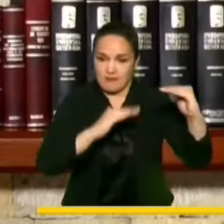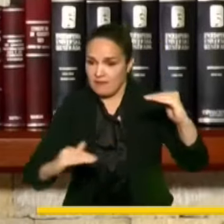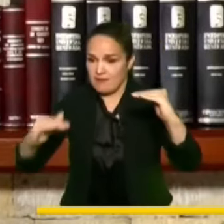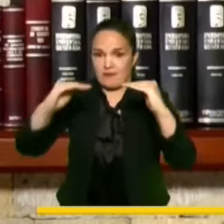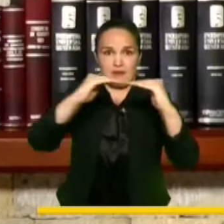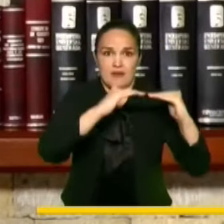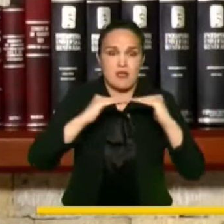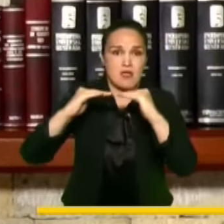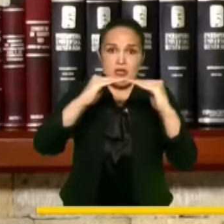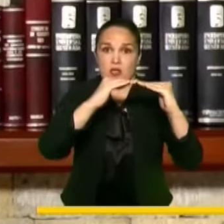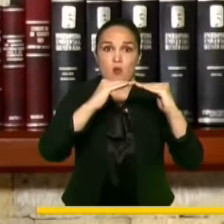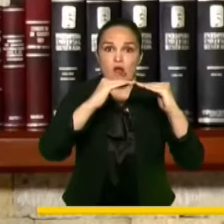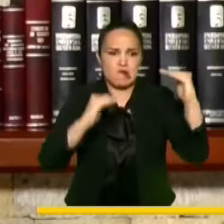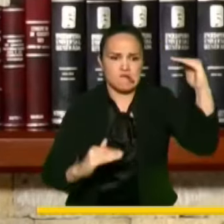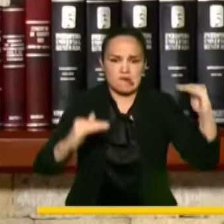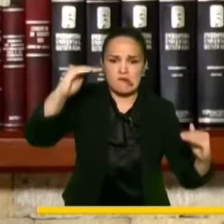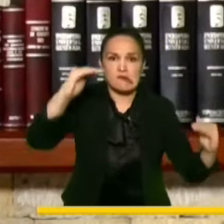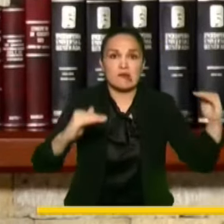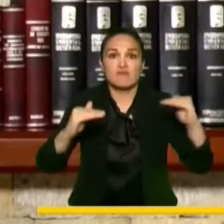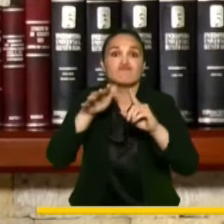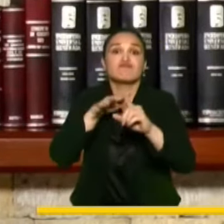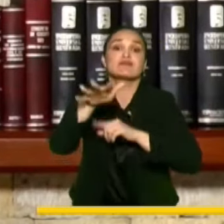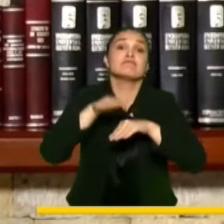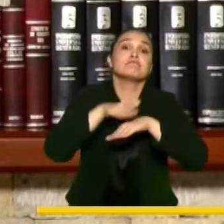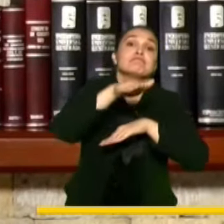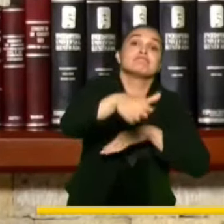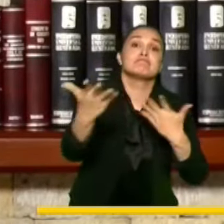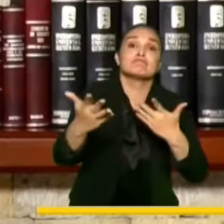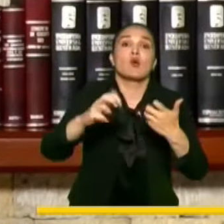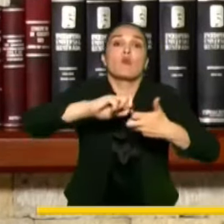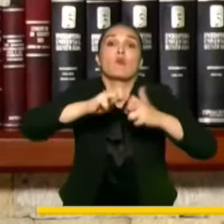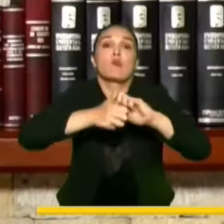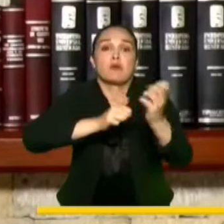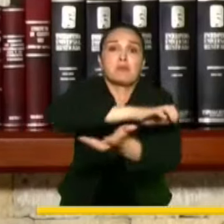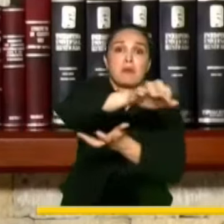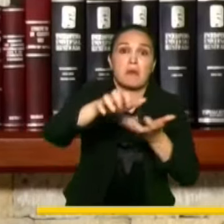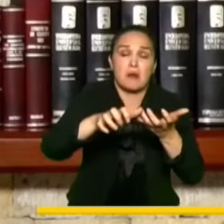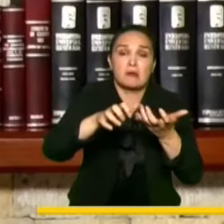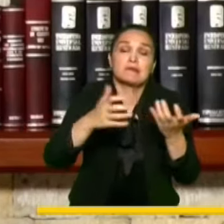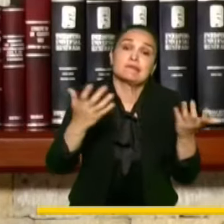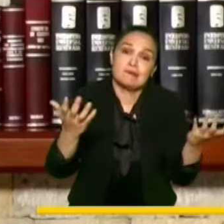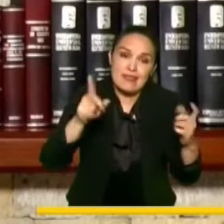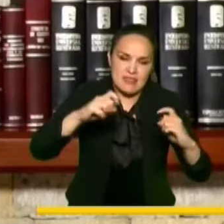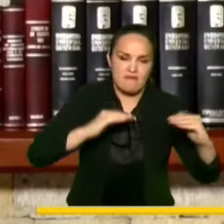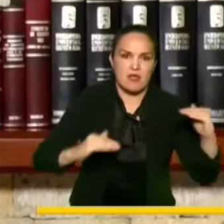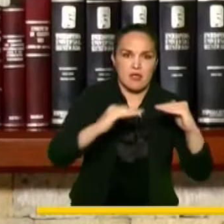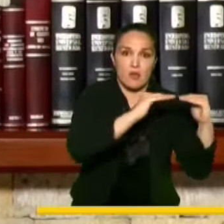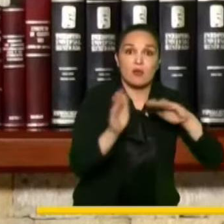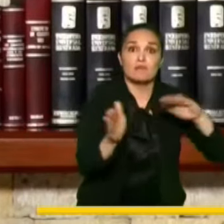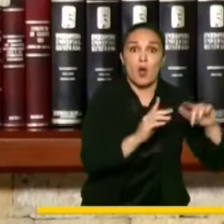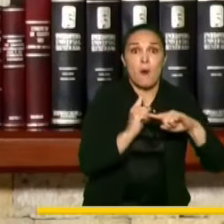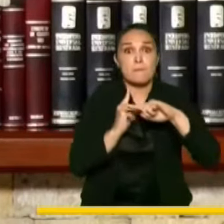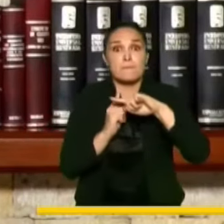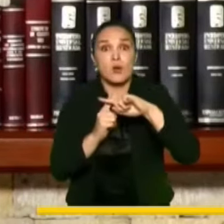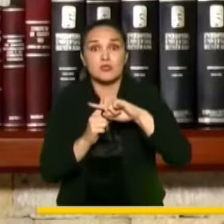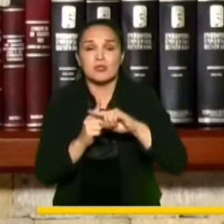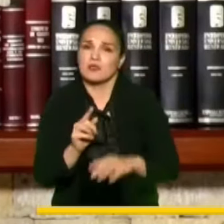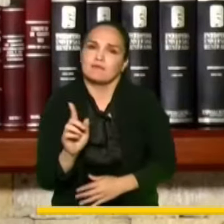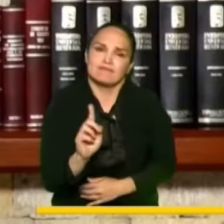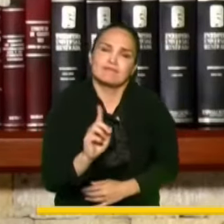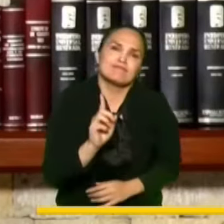en nuevos ciclos de conflictividad. Obviamente no todo es positivo. La maquinaria estatal sigue siendo